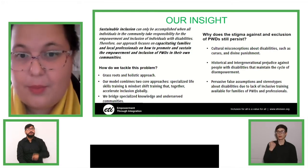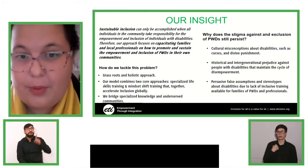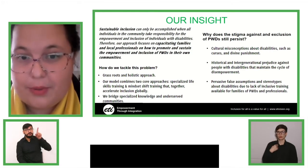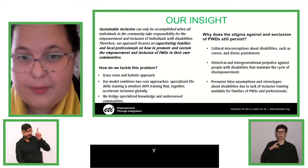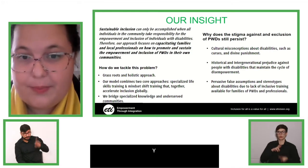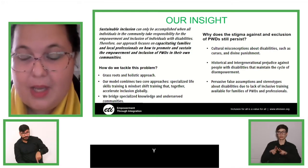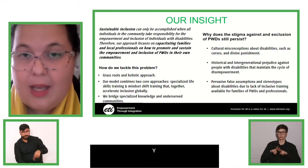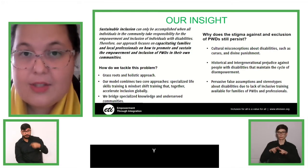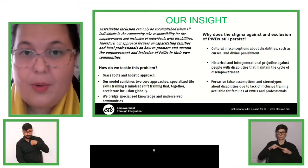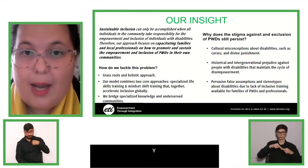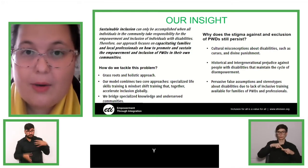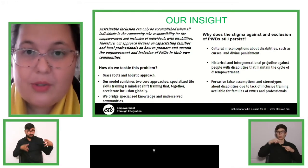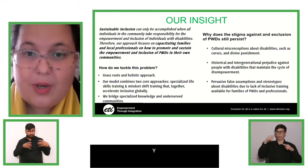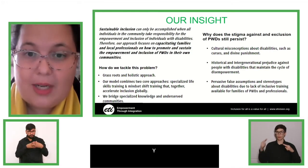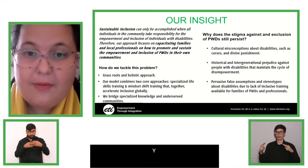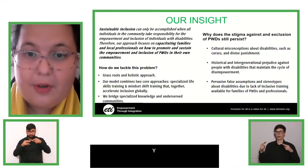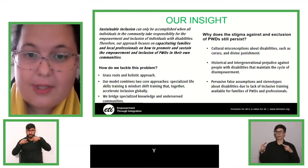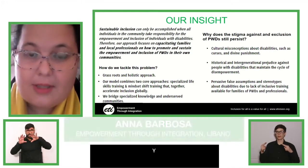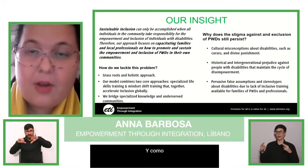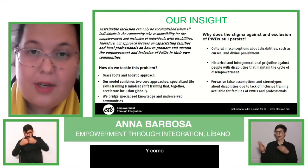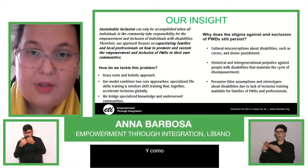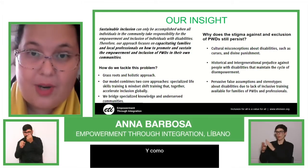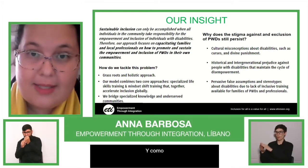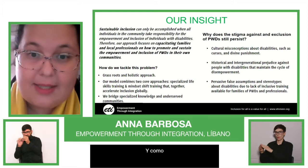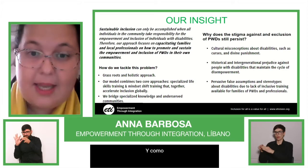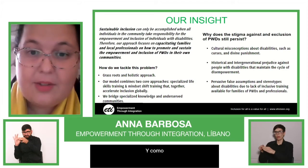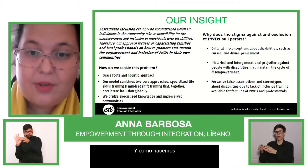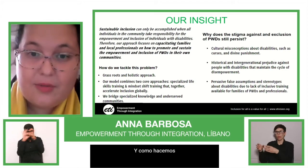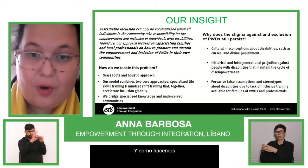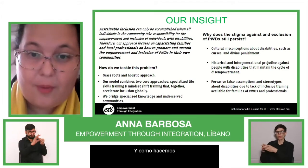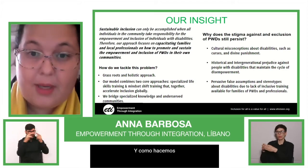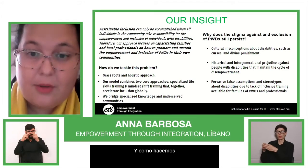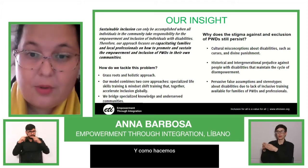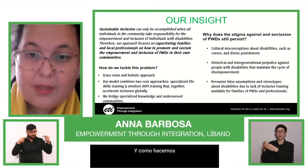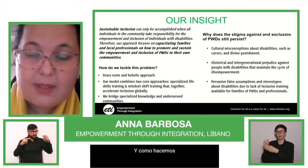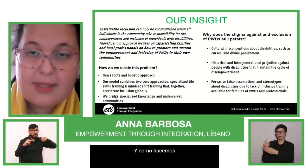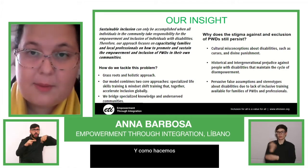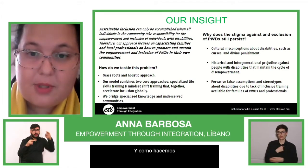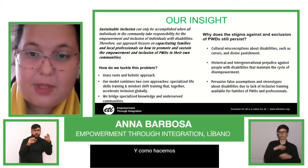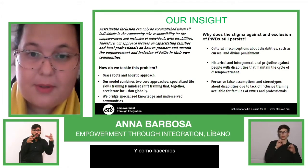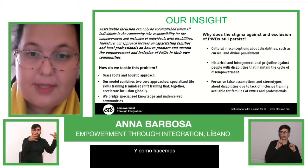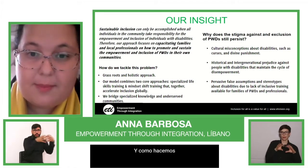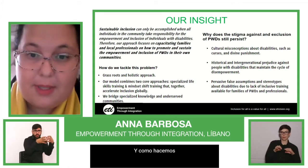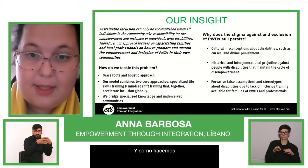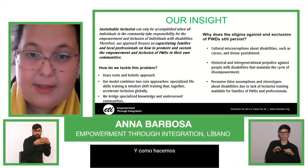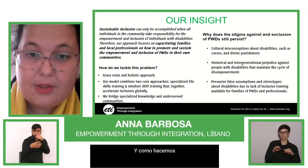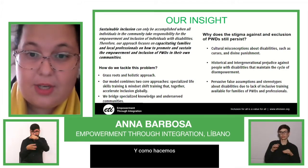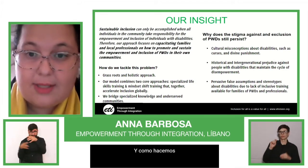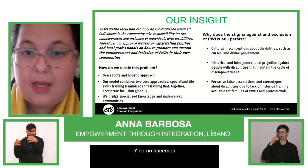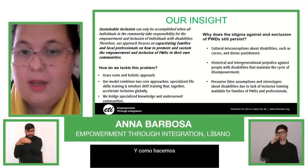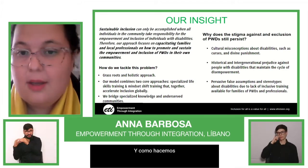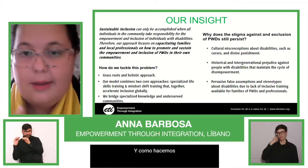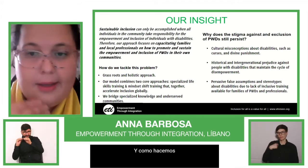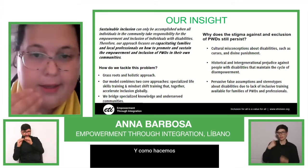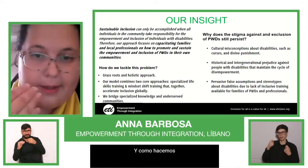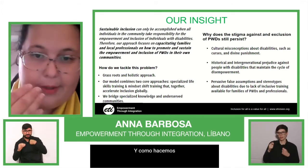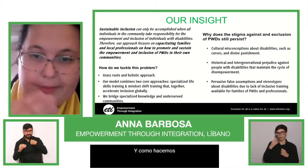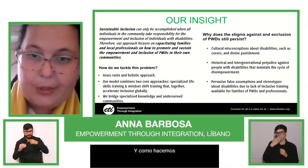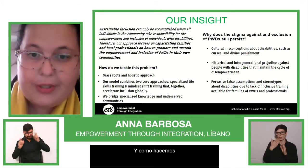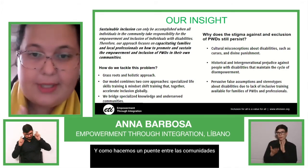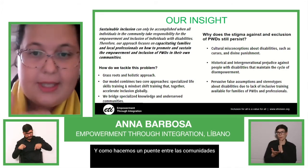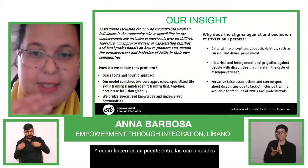hacemos un puente entre las comunidades conocimientos específicos? Así que nuestra capacitación trata de mejorar y